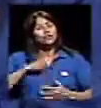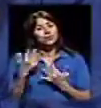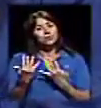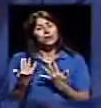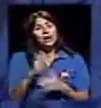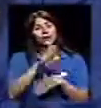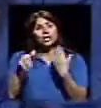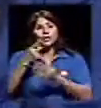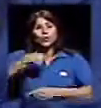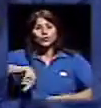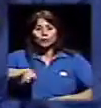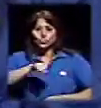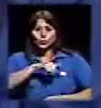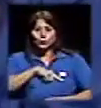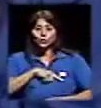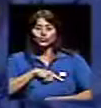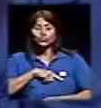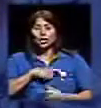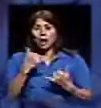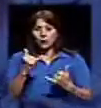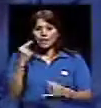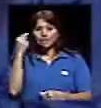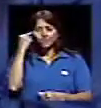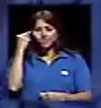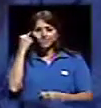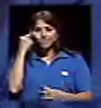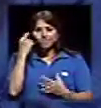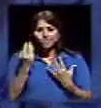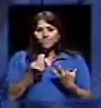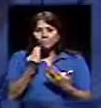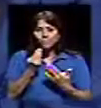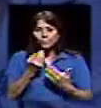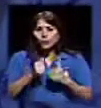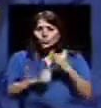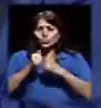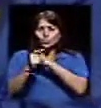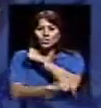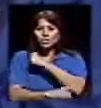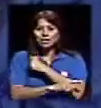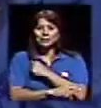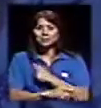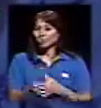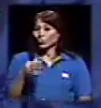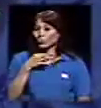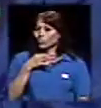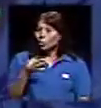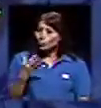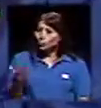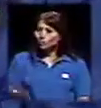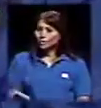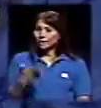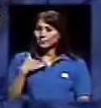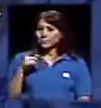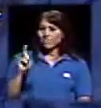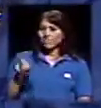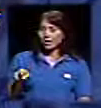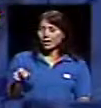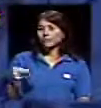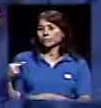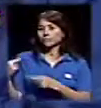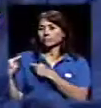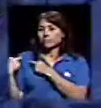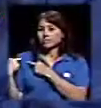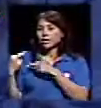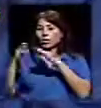nos llevemos como tarea de construcción de país. Con todo gusto, es mi deber y es el deber